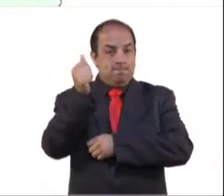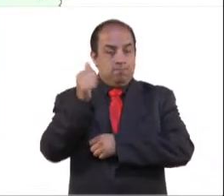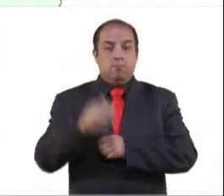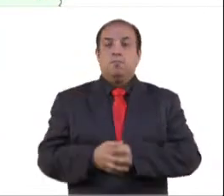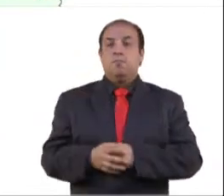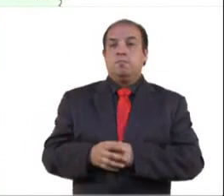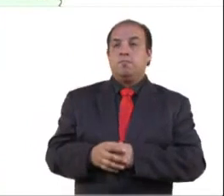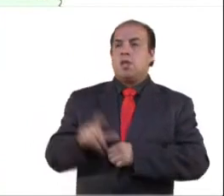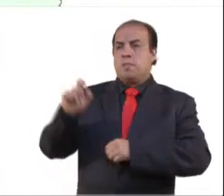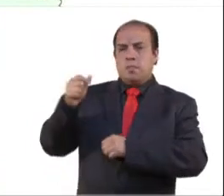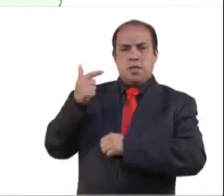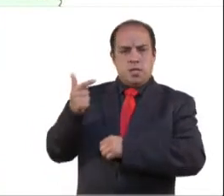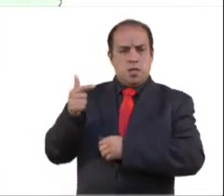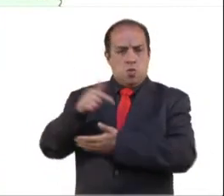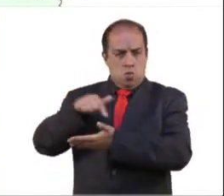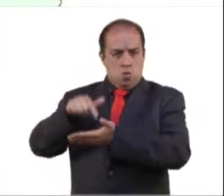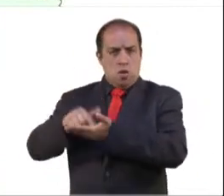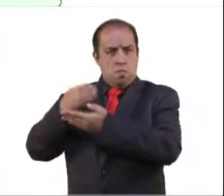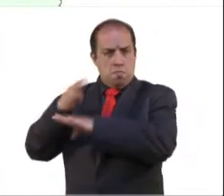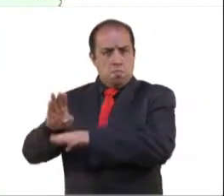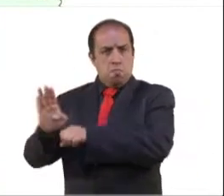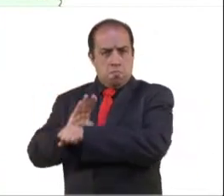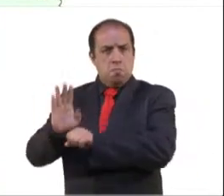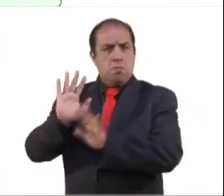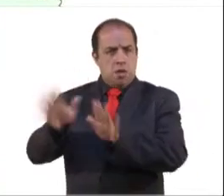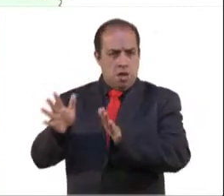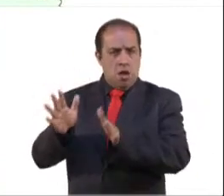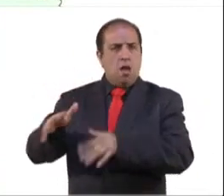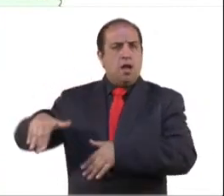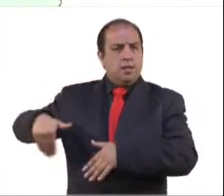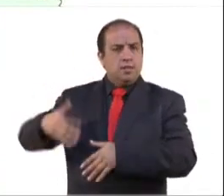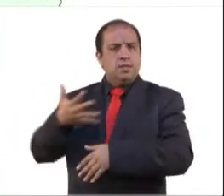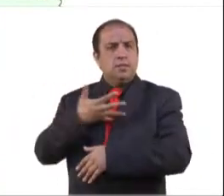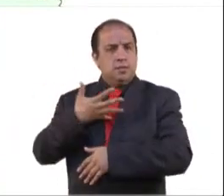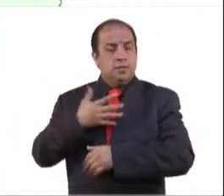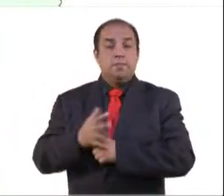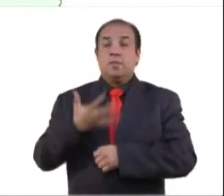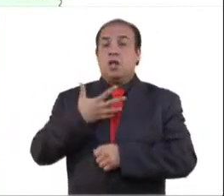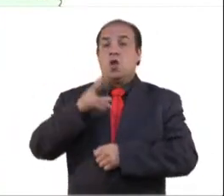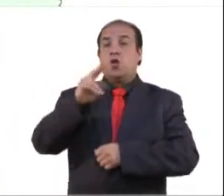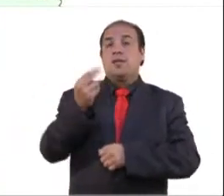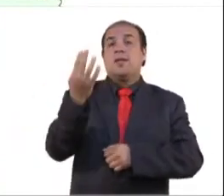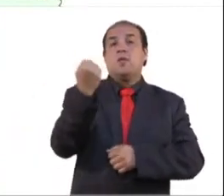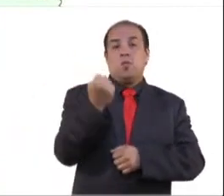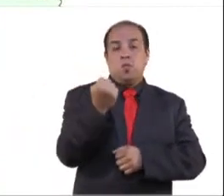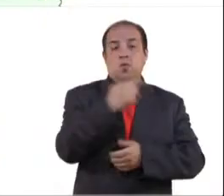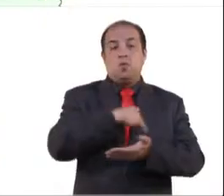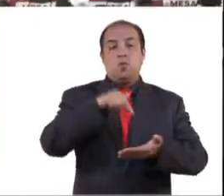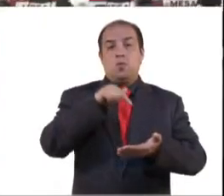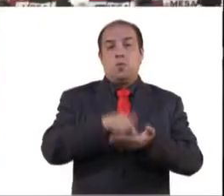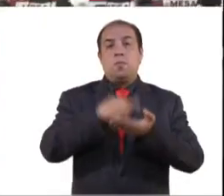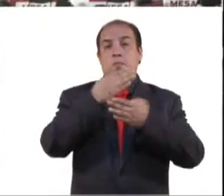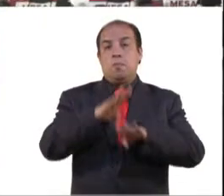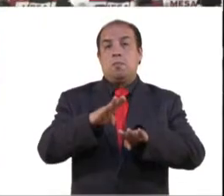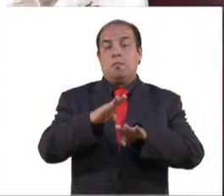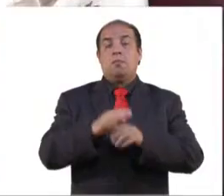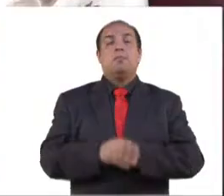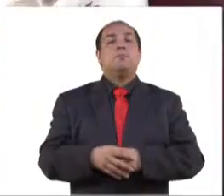sucursales ya existían del Banco del Bienestar para sumar 89 sucursales.